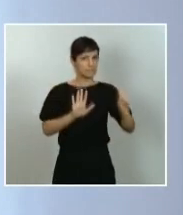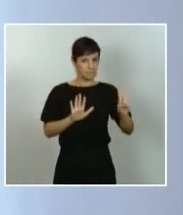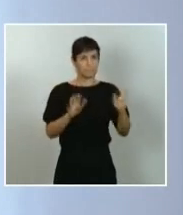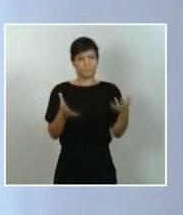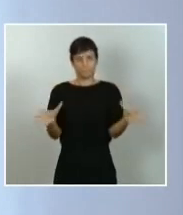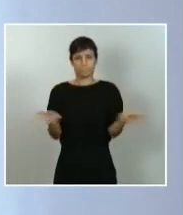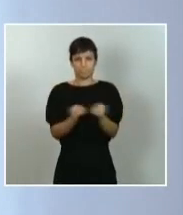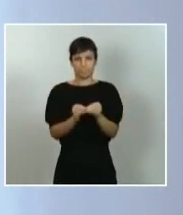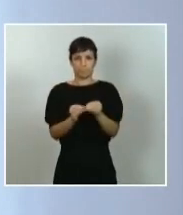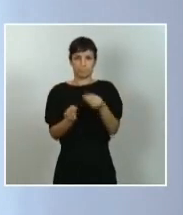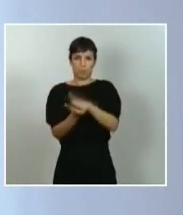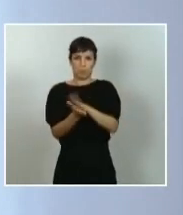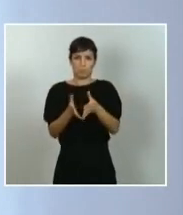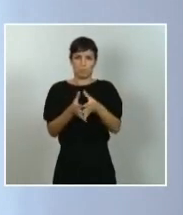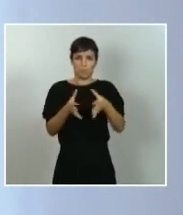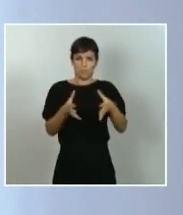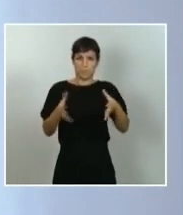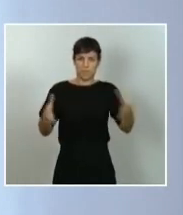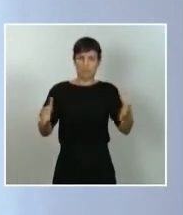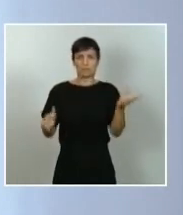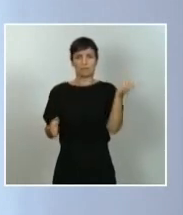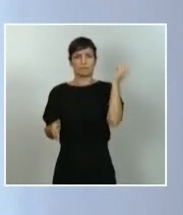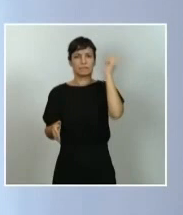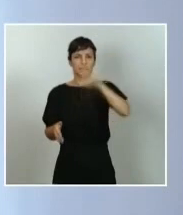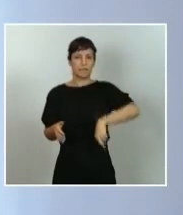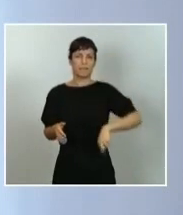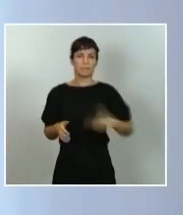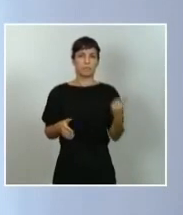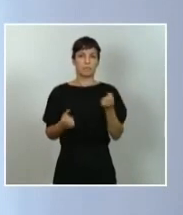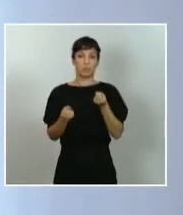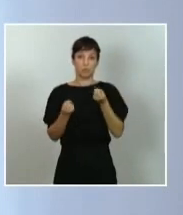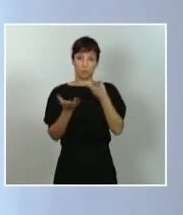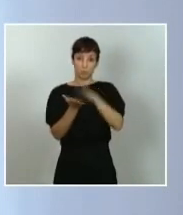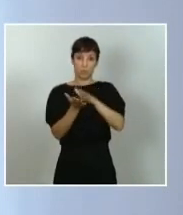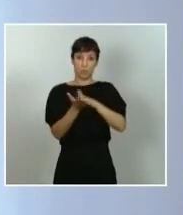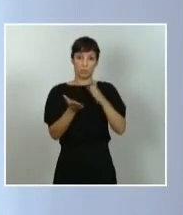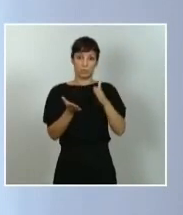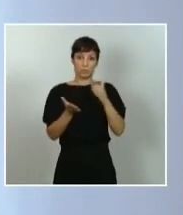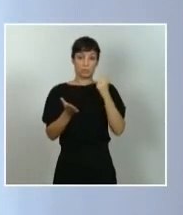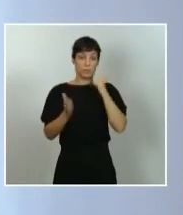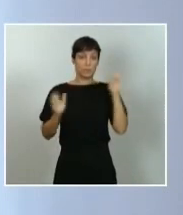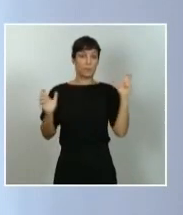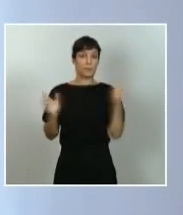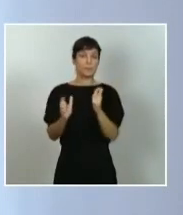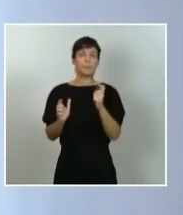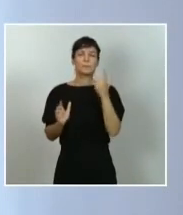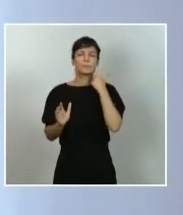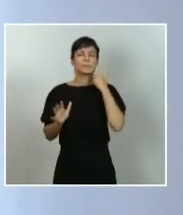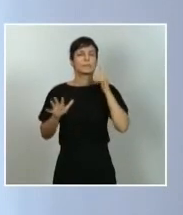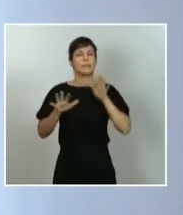¿Cómo saben que por ahí no entran si no han hecho un testaje o estudio? O cómo saben, por ejemplo, yo tuve también un pequeño